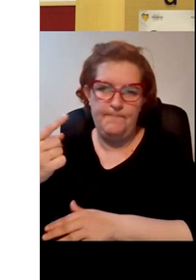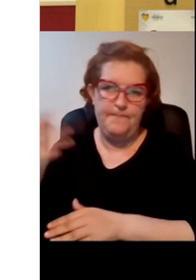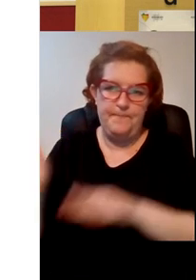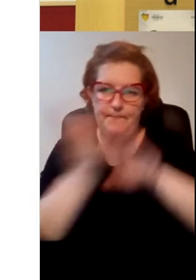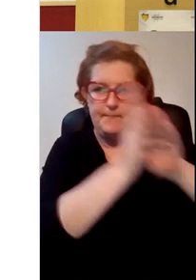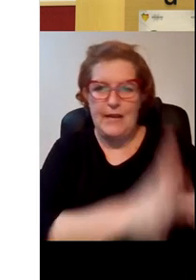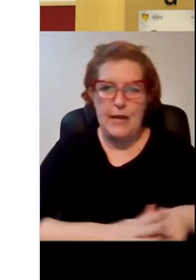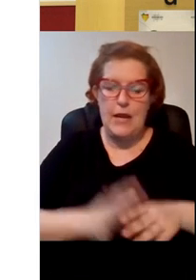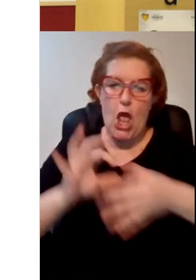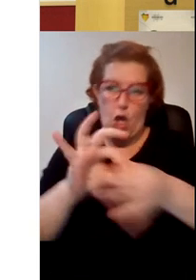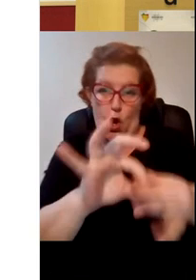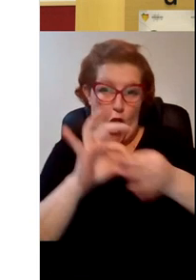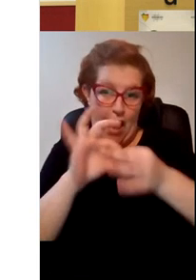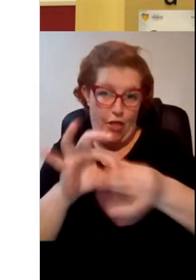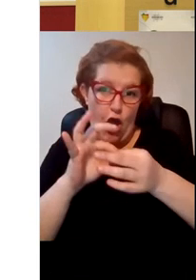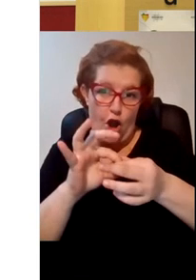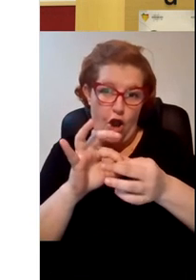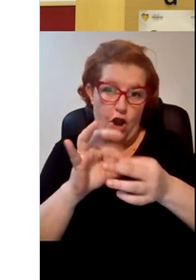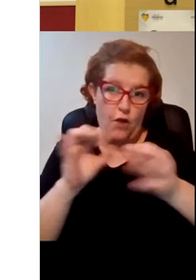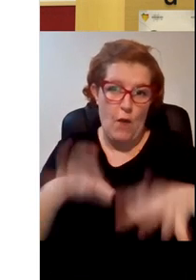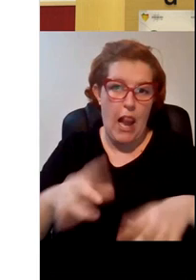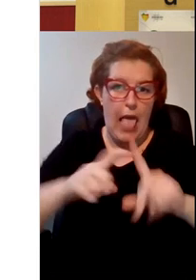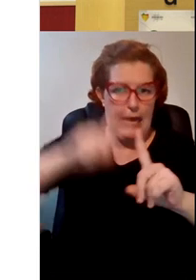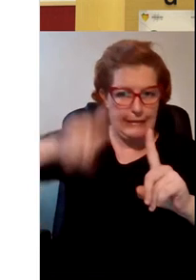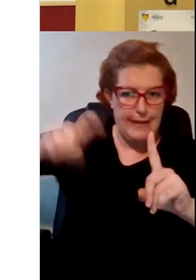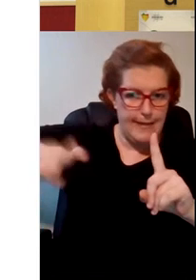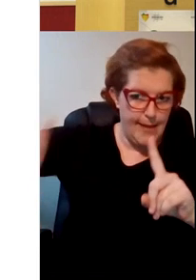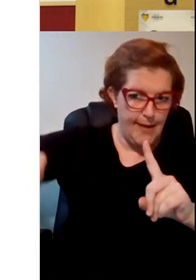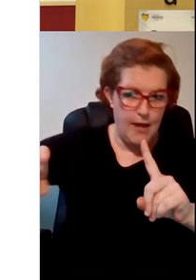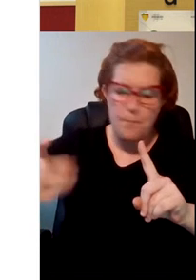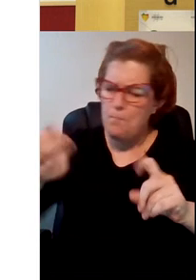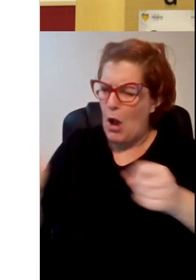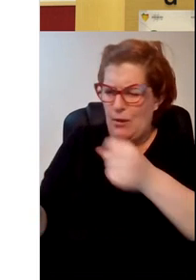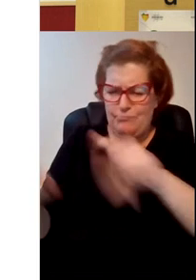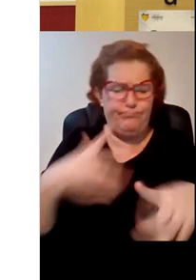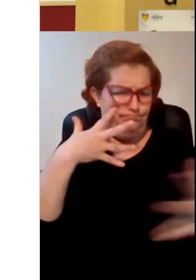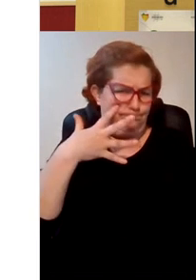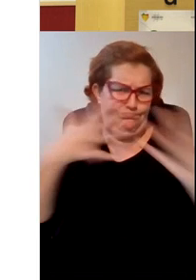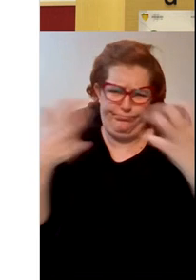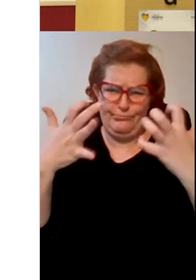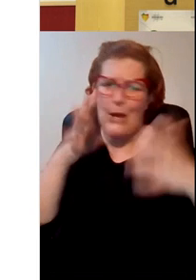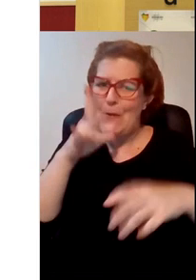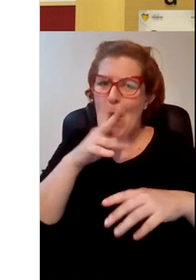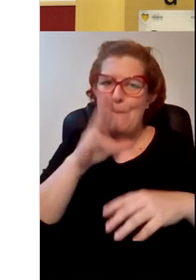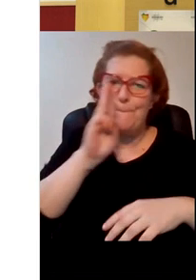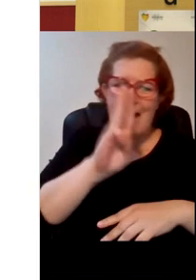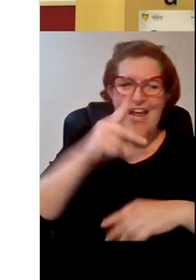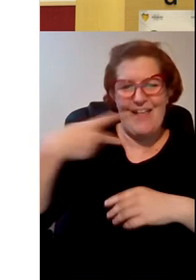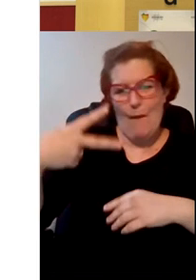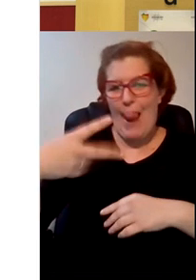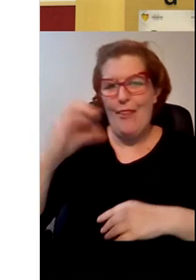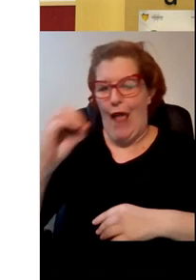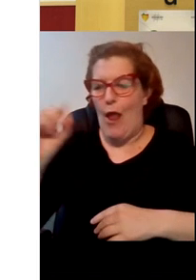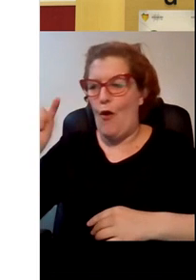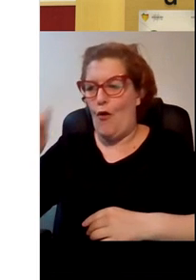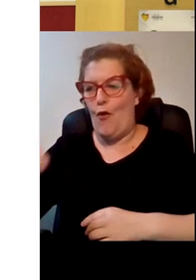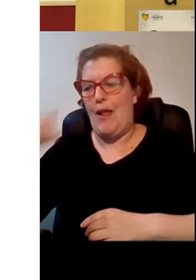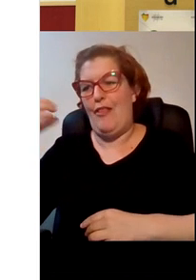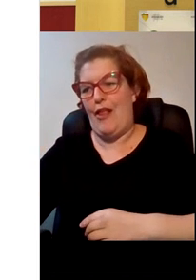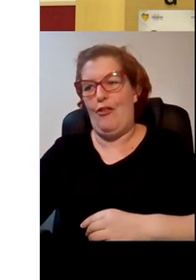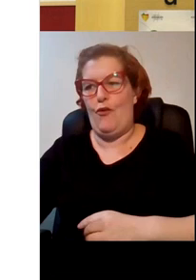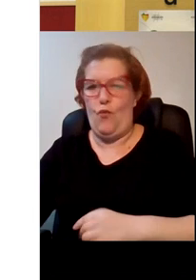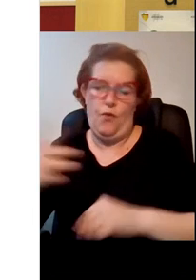la correlación fue estadísticamente muy significativa con ese valor p de 0 0 0 1